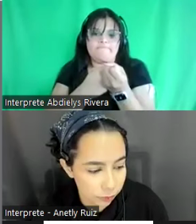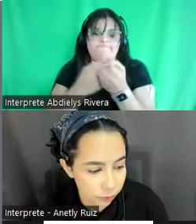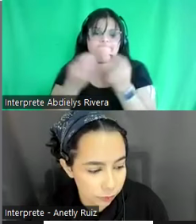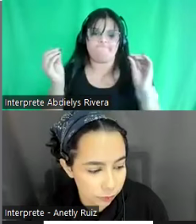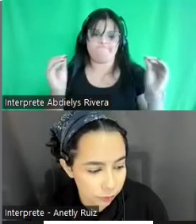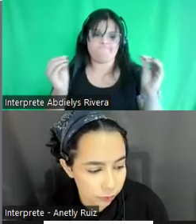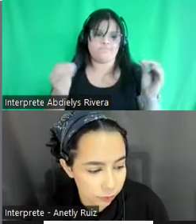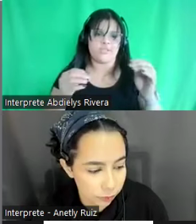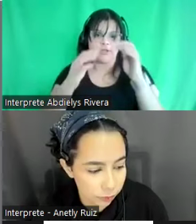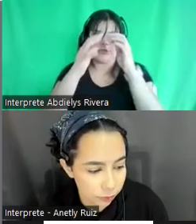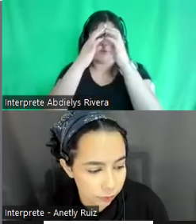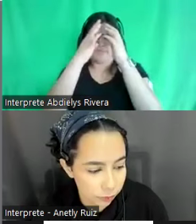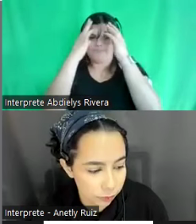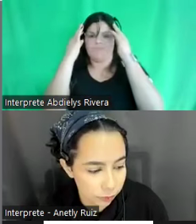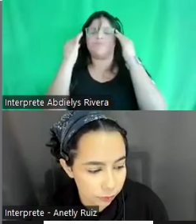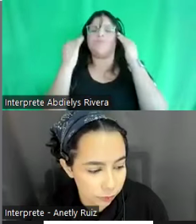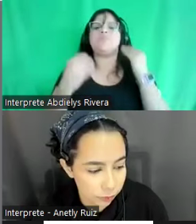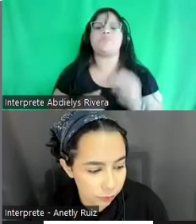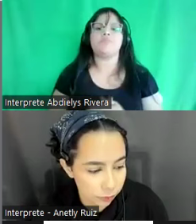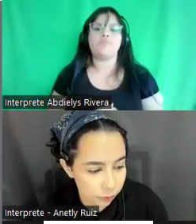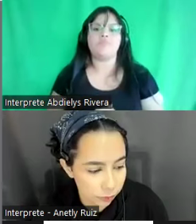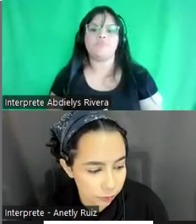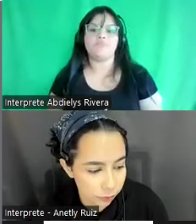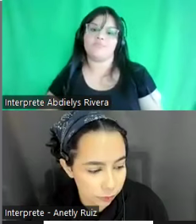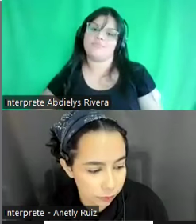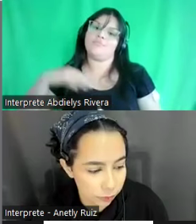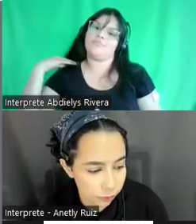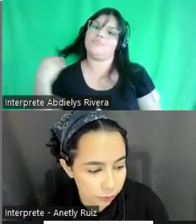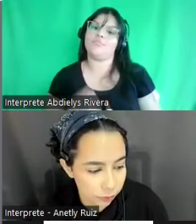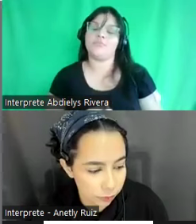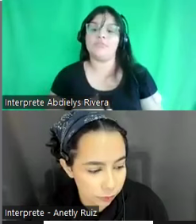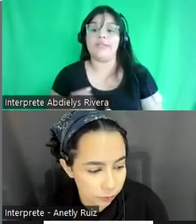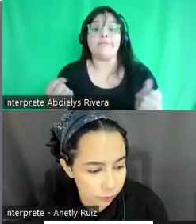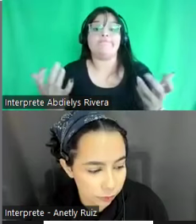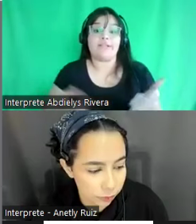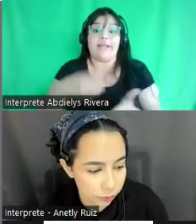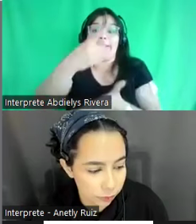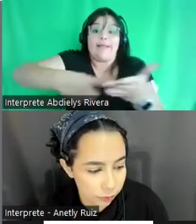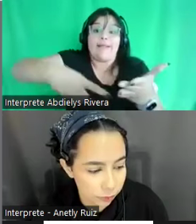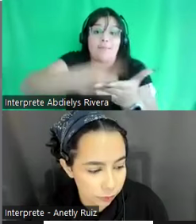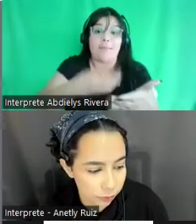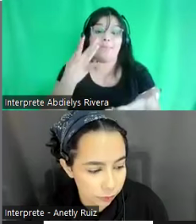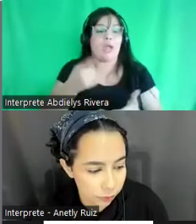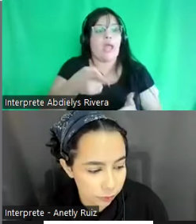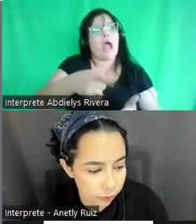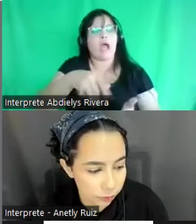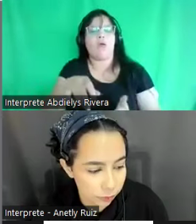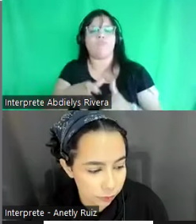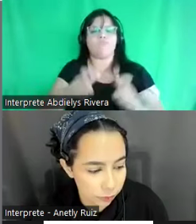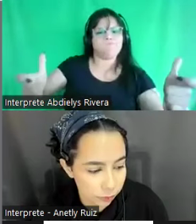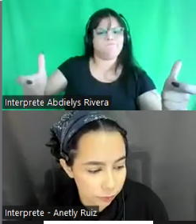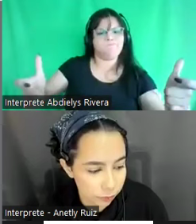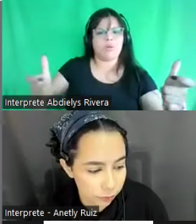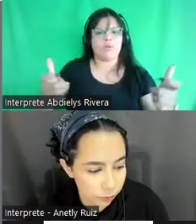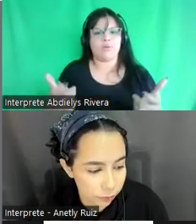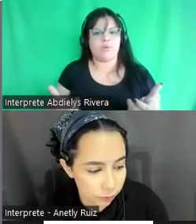Por aquí mencionan, mientras se siga penalizando al paciente por el simple derecho de tener obesidad. Correcto. Esto viene mucho de la